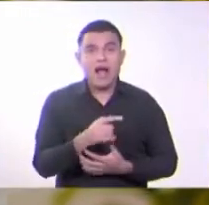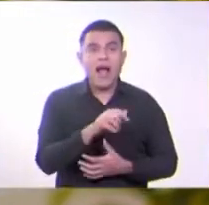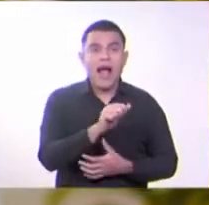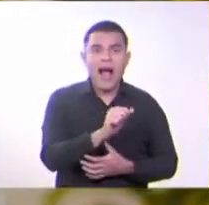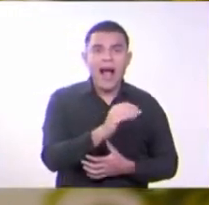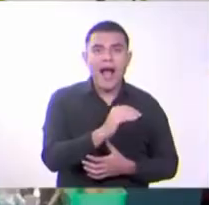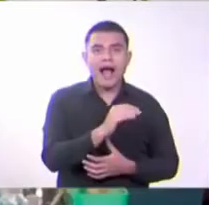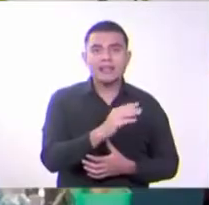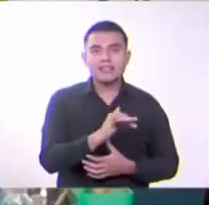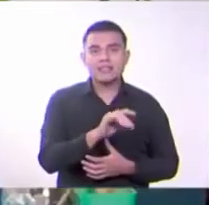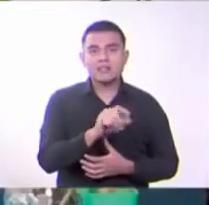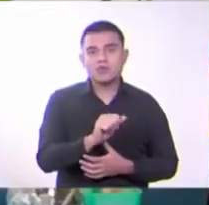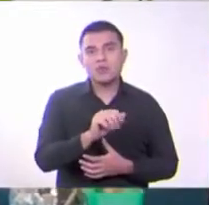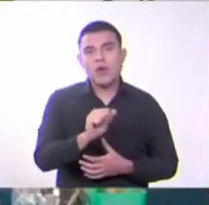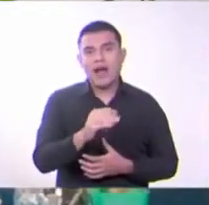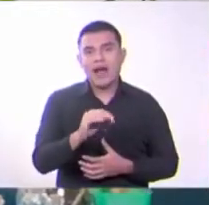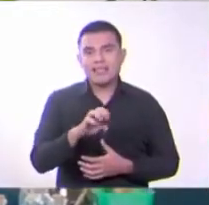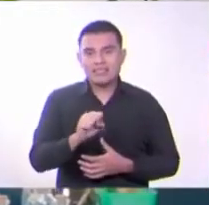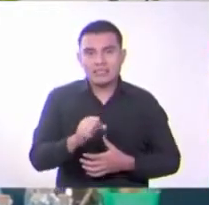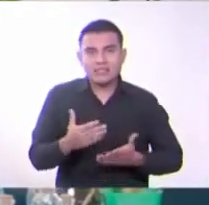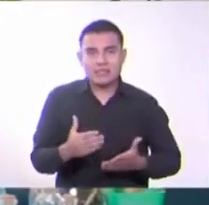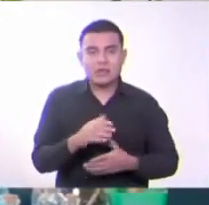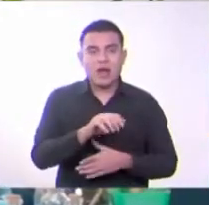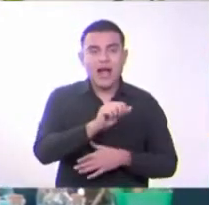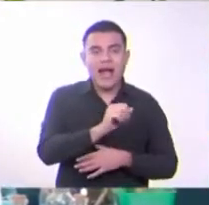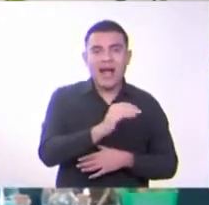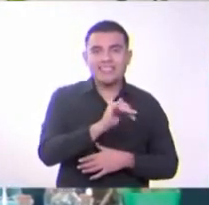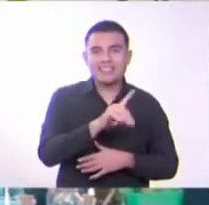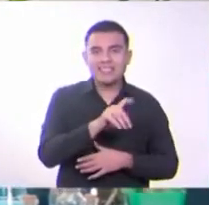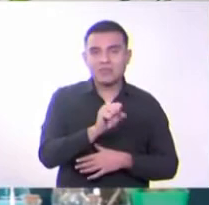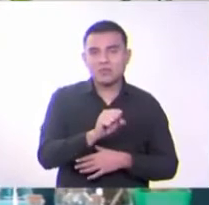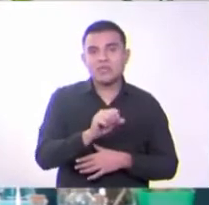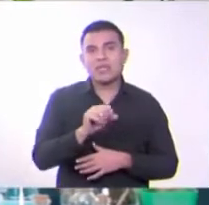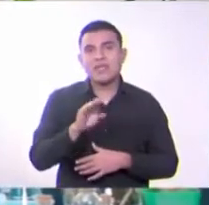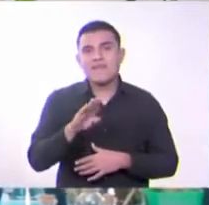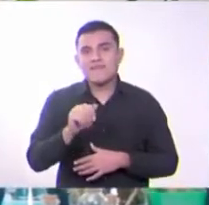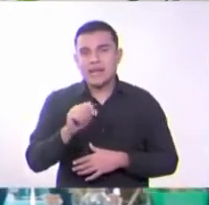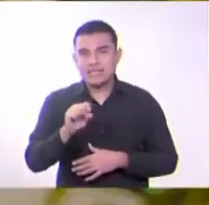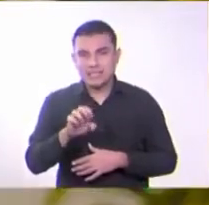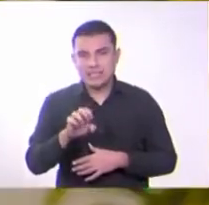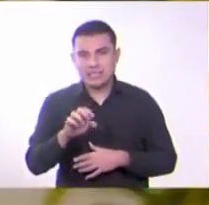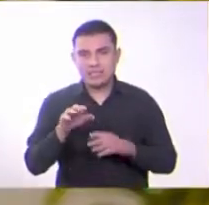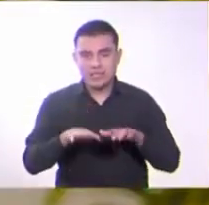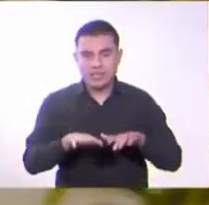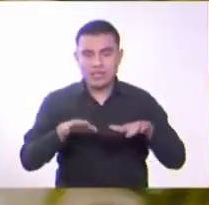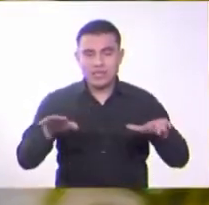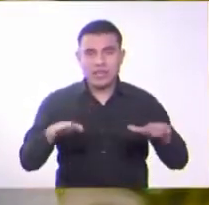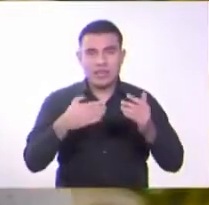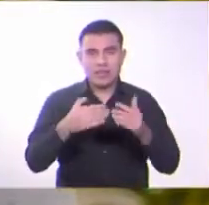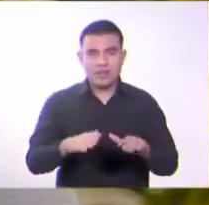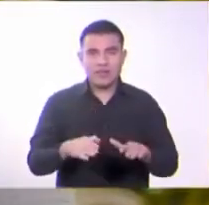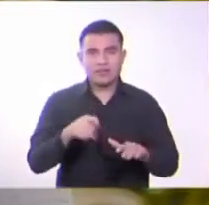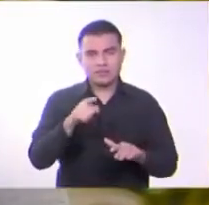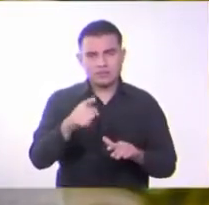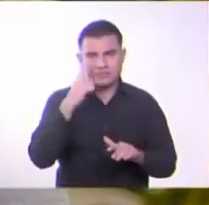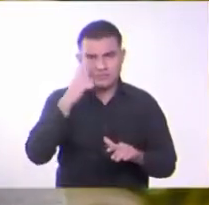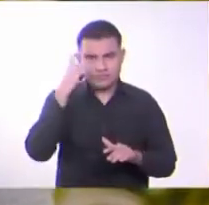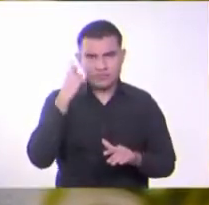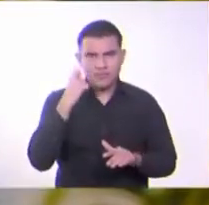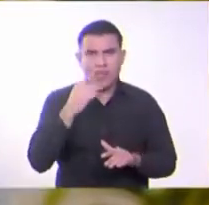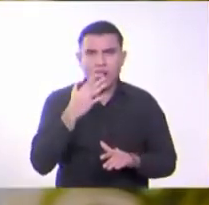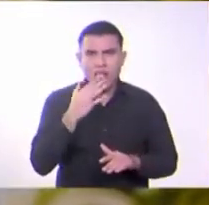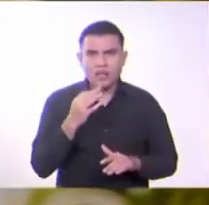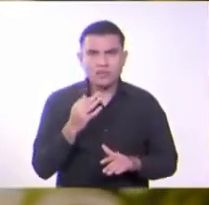bases. Los ácidos y bases tienen propiedades opuestas. Seguramente recuerdas el sabor agrio